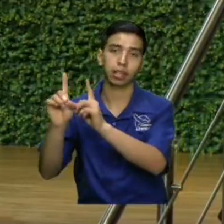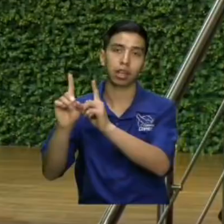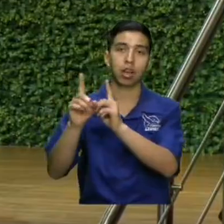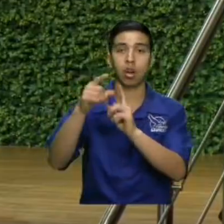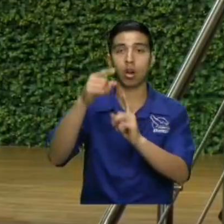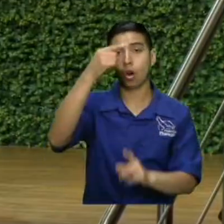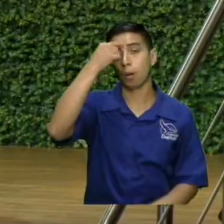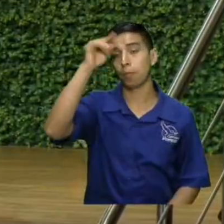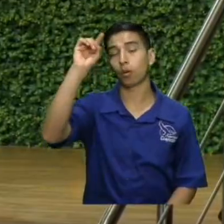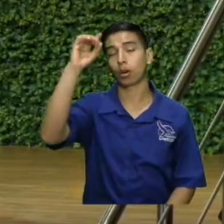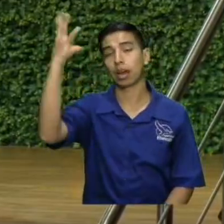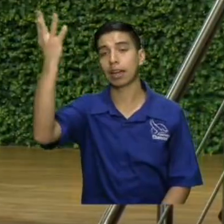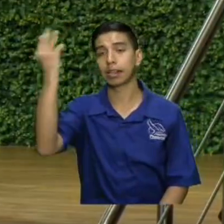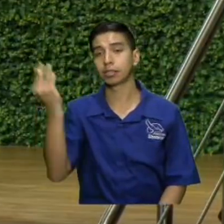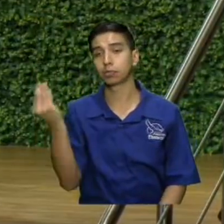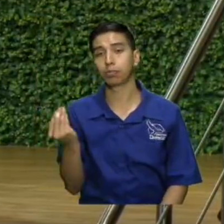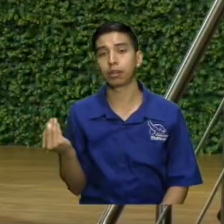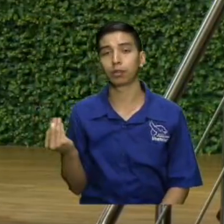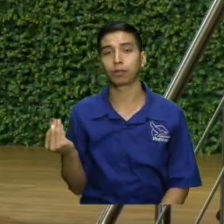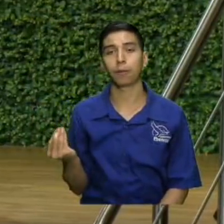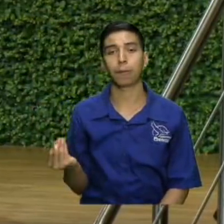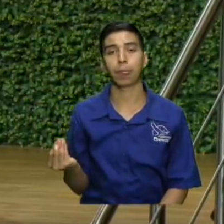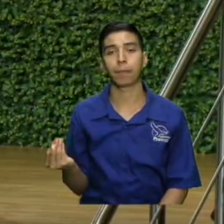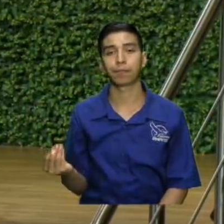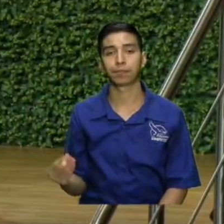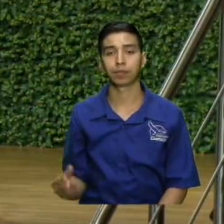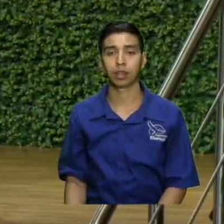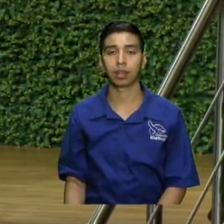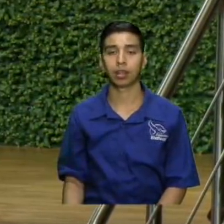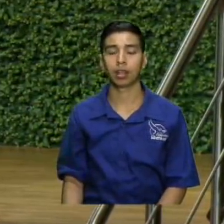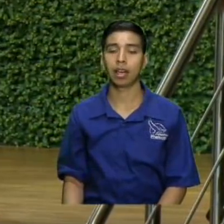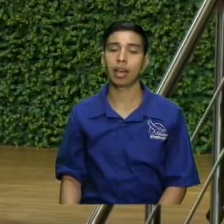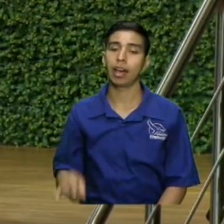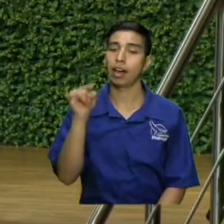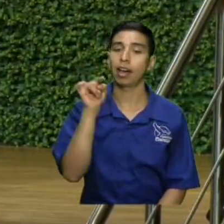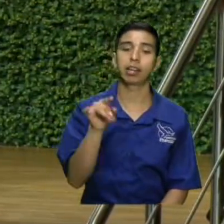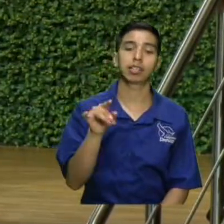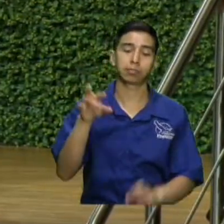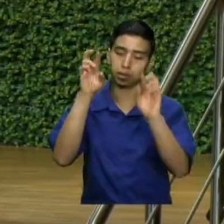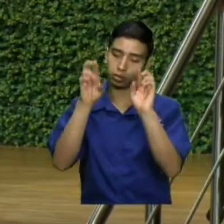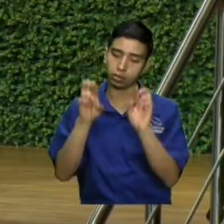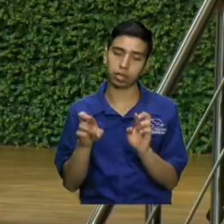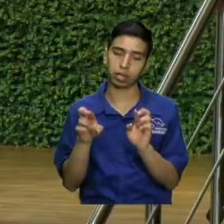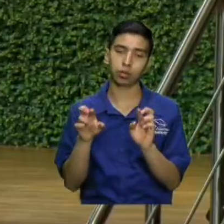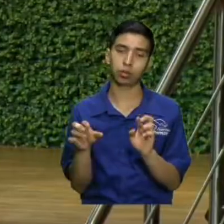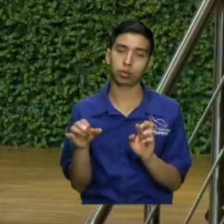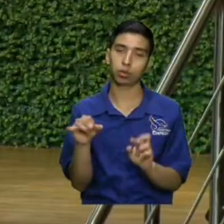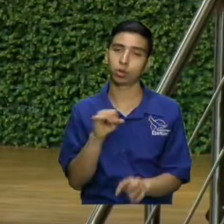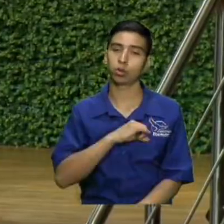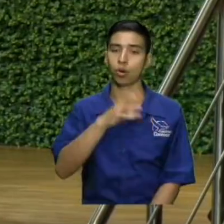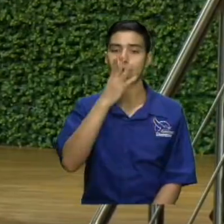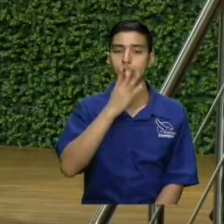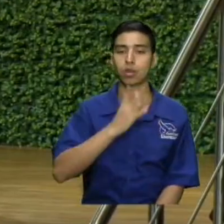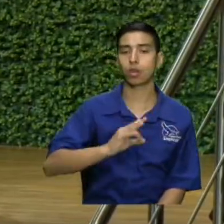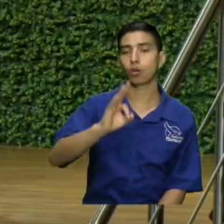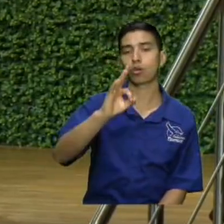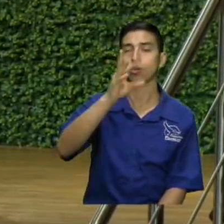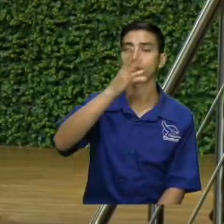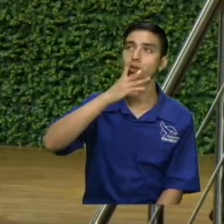por el Espíritu, los tales son hijos huíos de Dios.